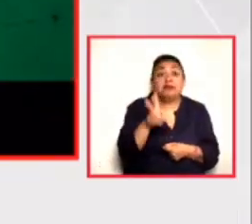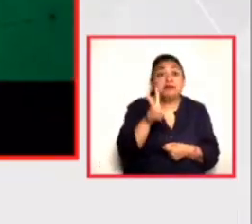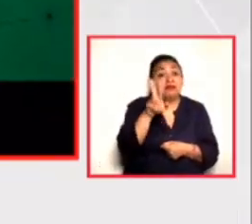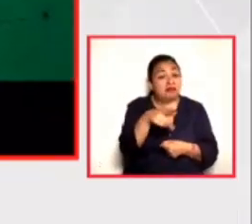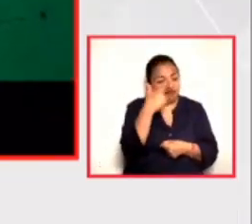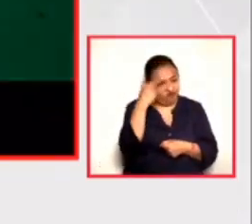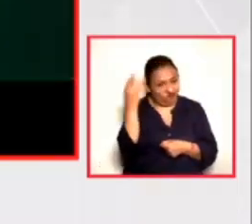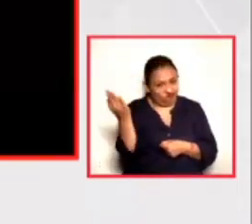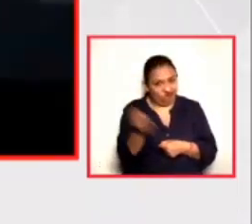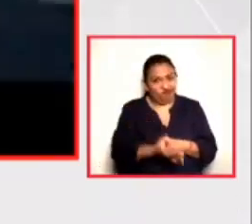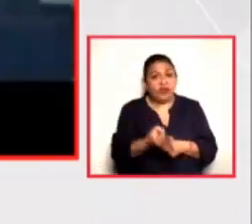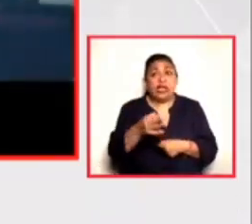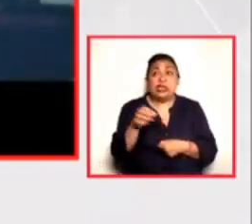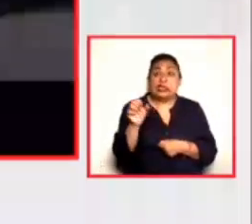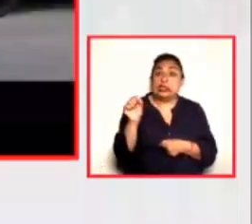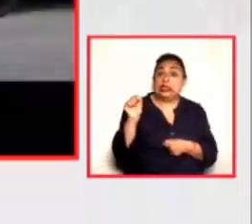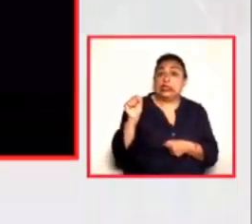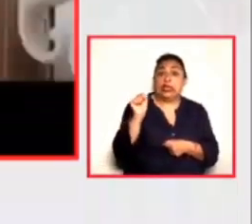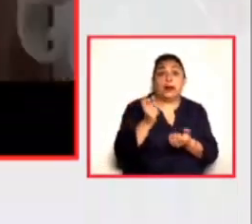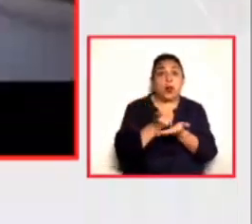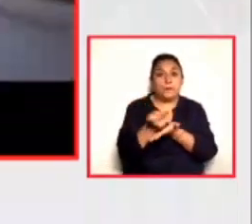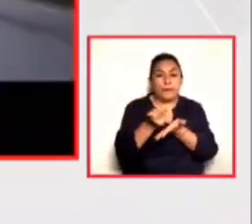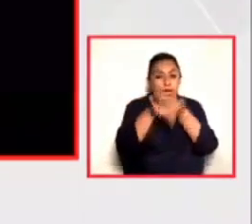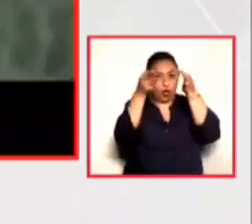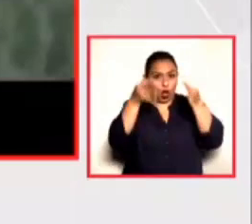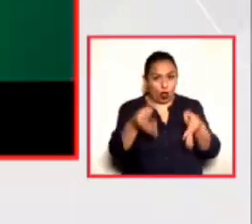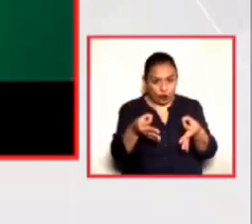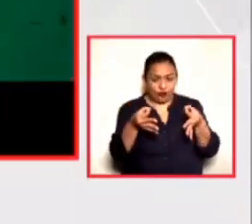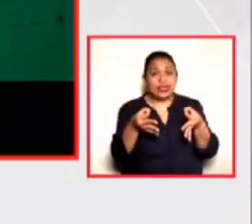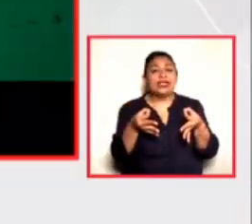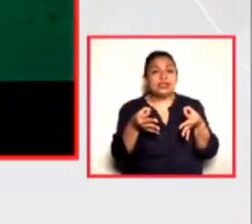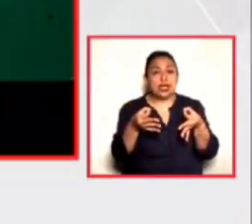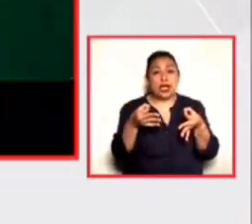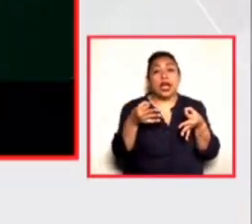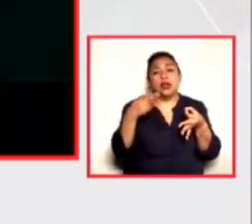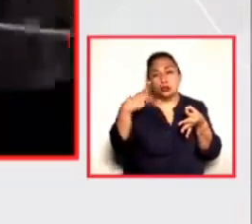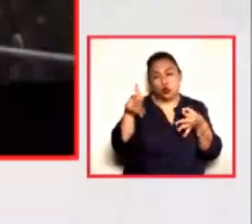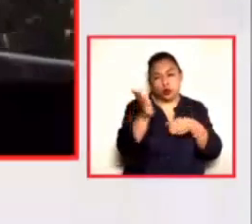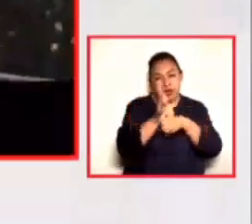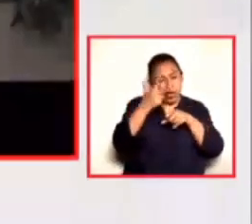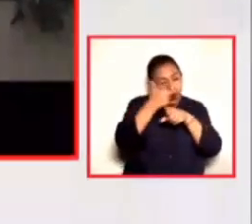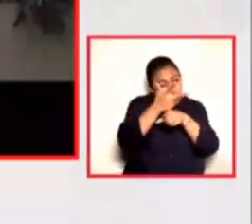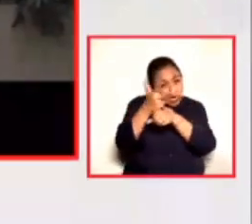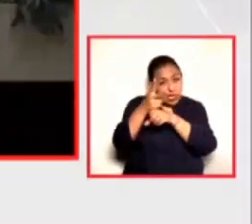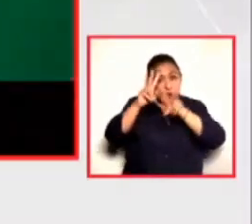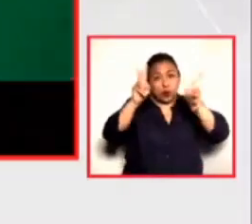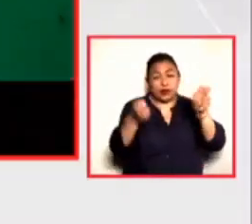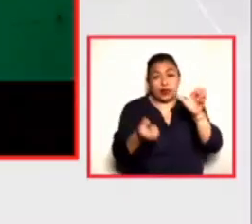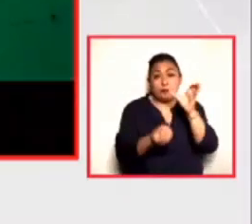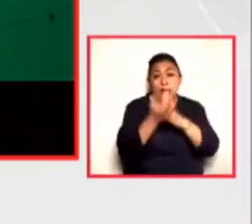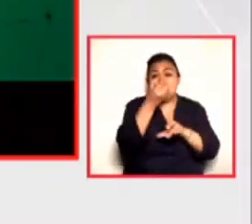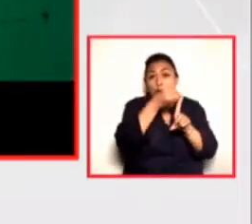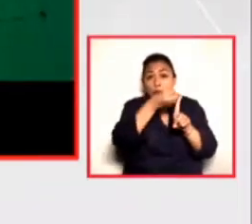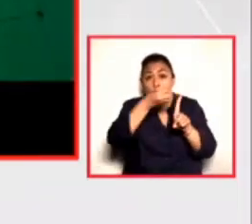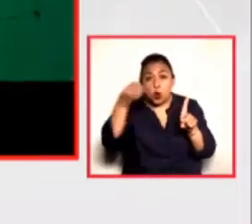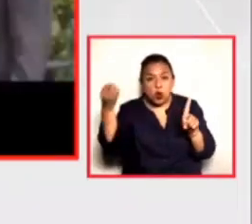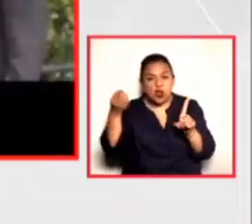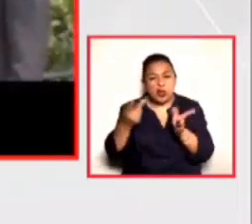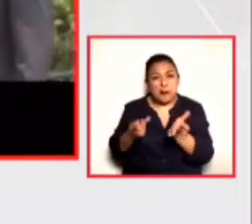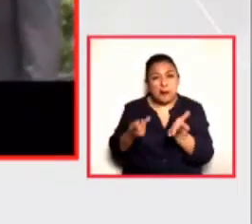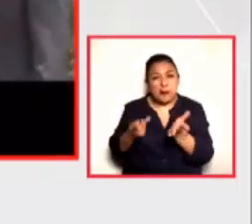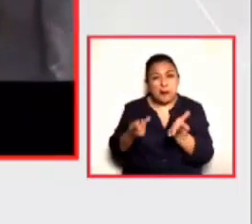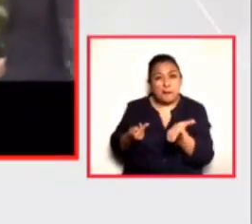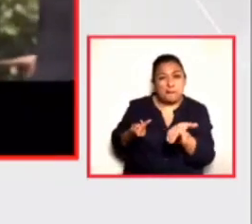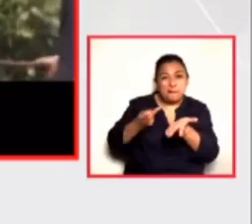el sábado en la premiación oficial, por su largometraje Nuevo Orden, se lleva el León de